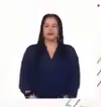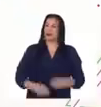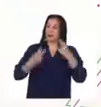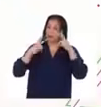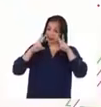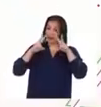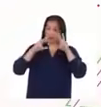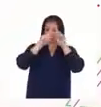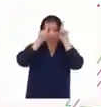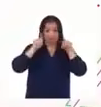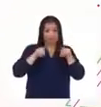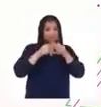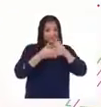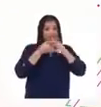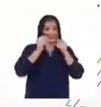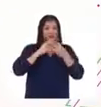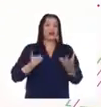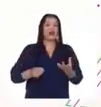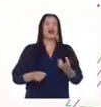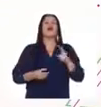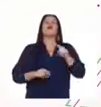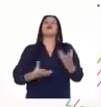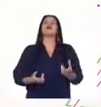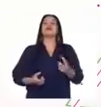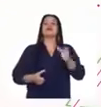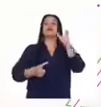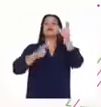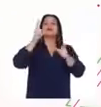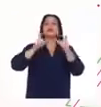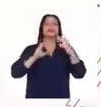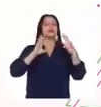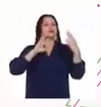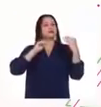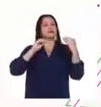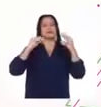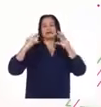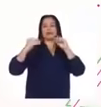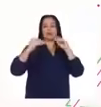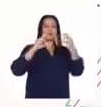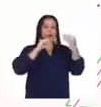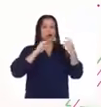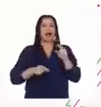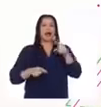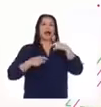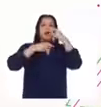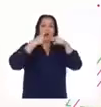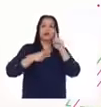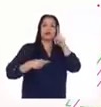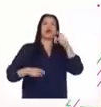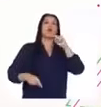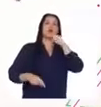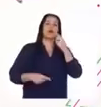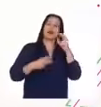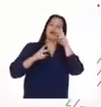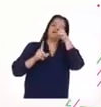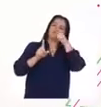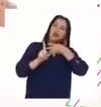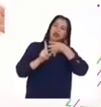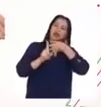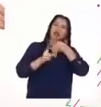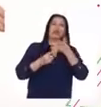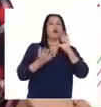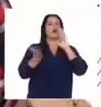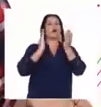¿Vieron la historieta? Cuando los personajes hablan, uno le cuenta al otro que una chica lo compara con Gandhi por sus